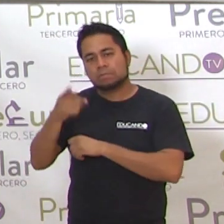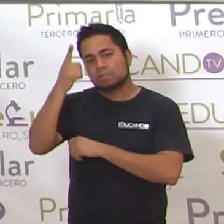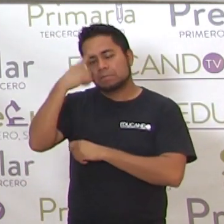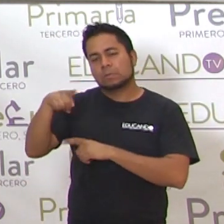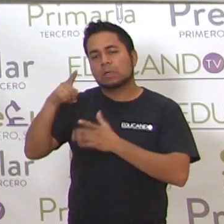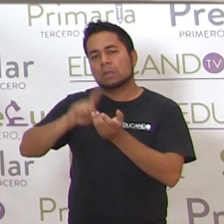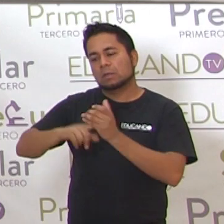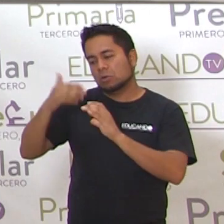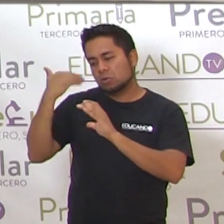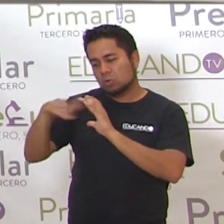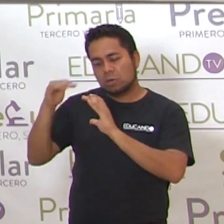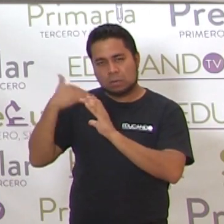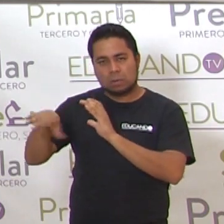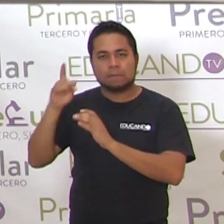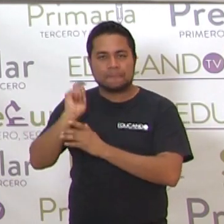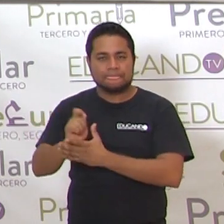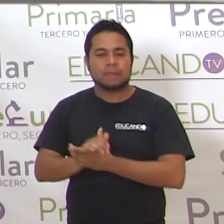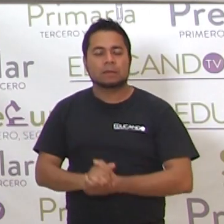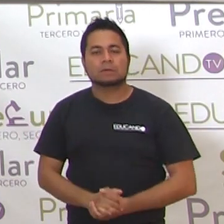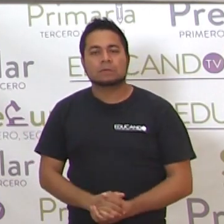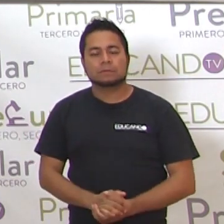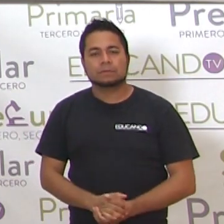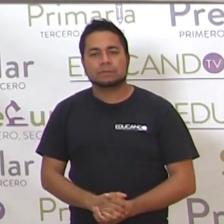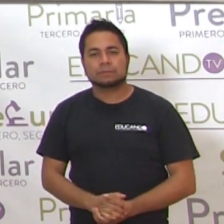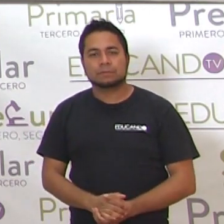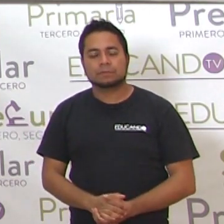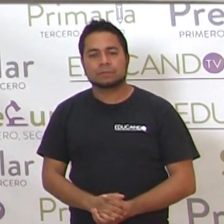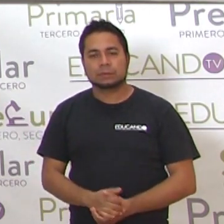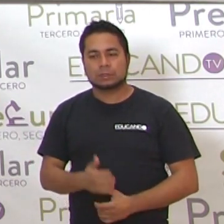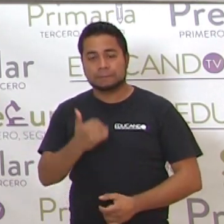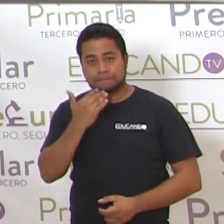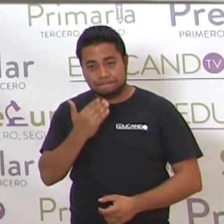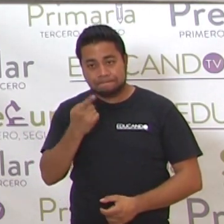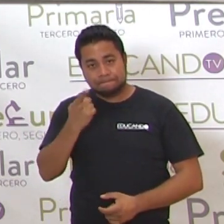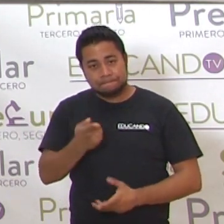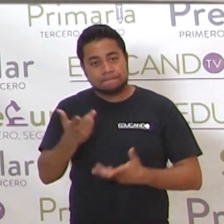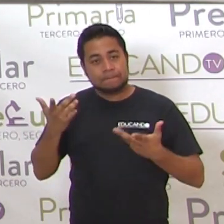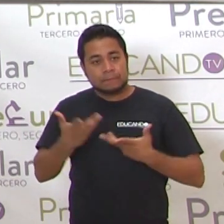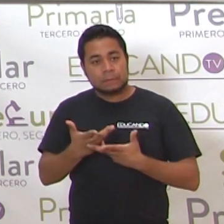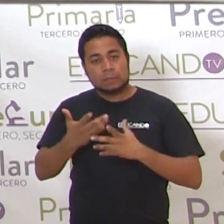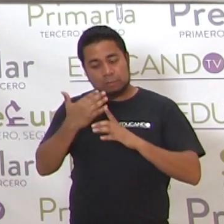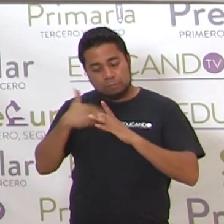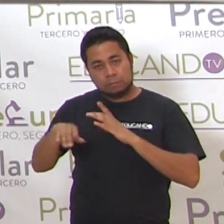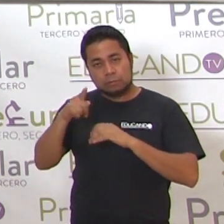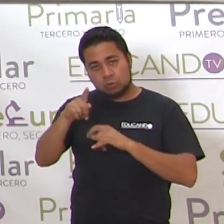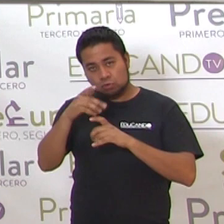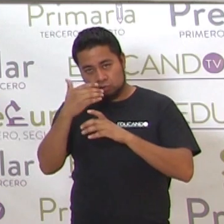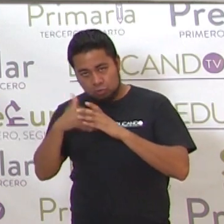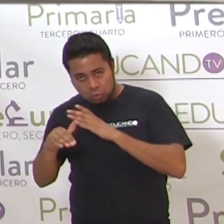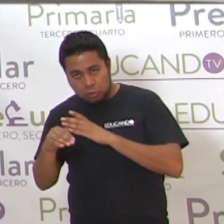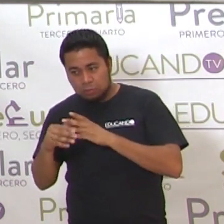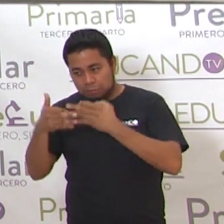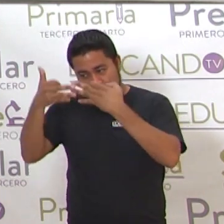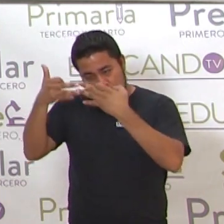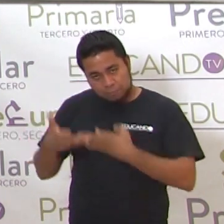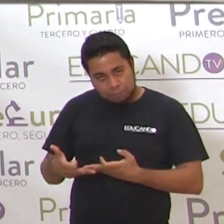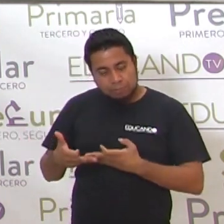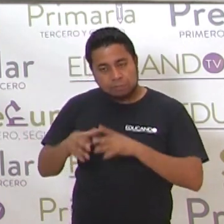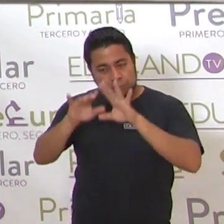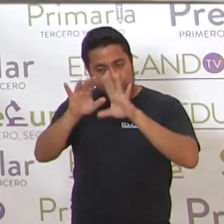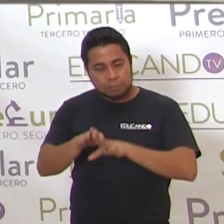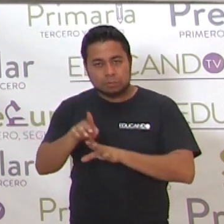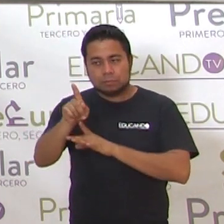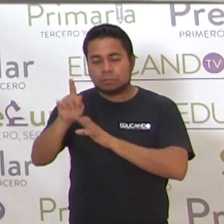cuenta de correo electrónico y ahora sí cuando ya tienes redactado tu correo cuando hayas